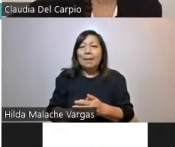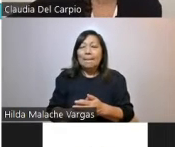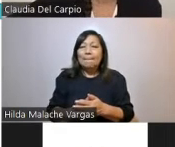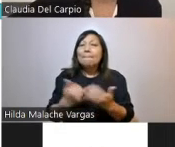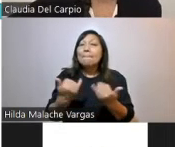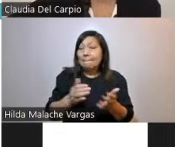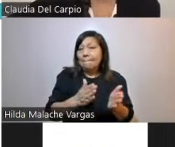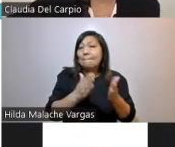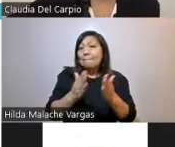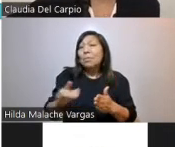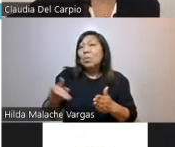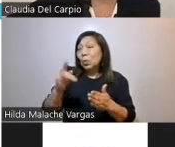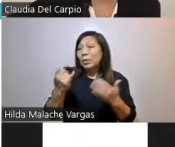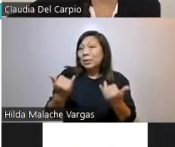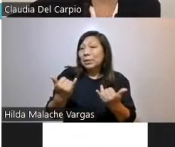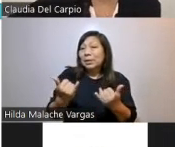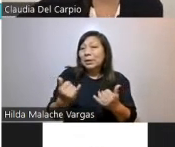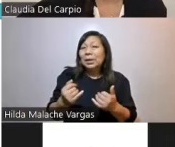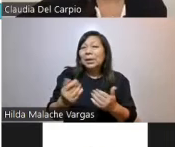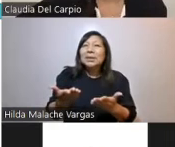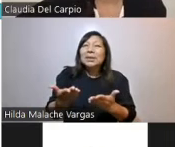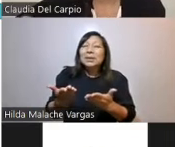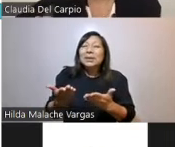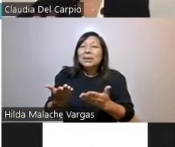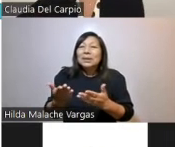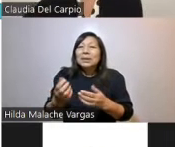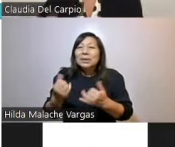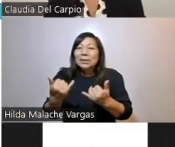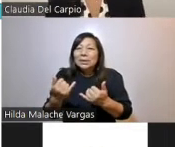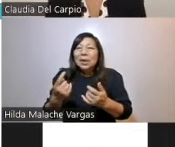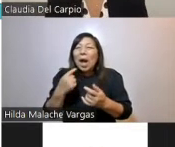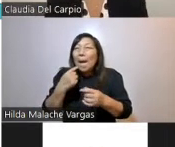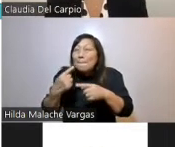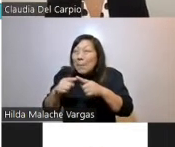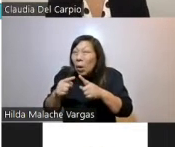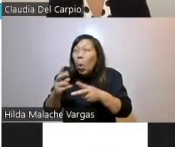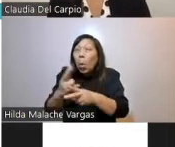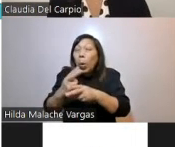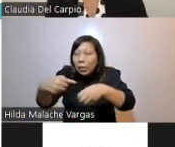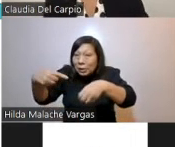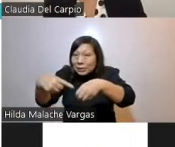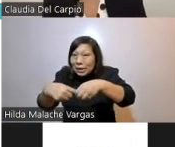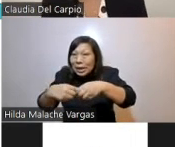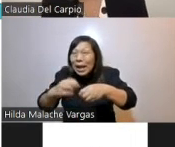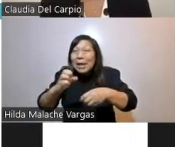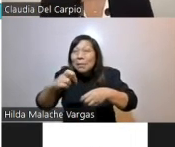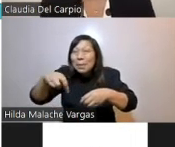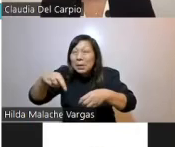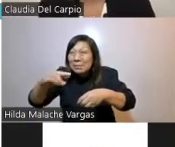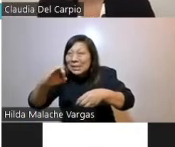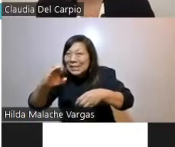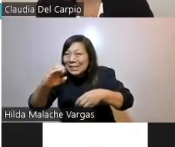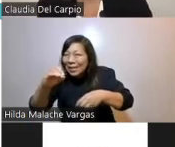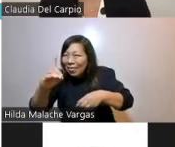Y bueno, el uso de espermicidas. Hoy día no vamos a hablar sobre anticonceptivos, pero el espermicida aumenta